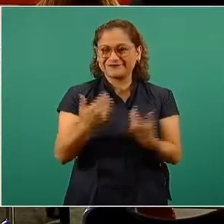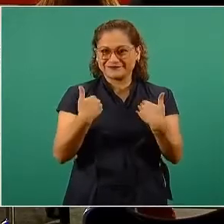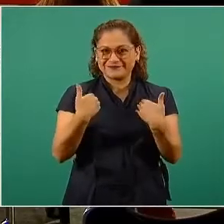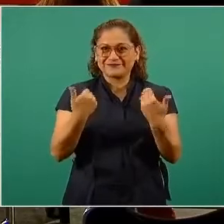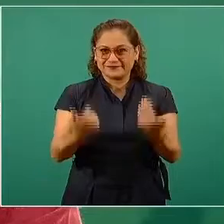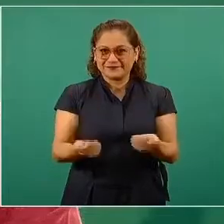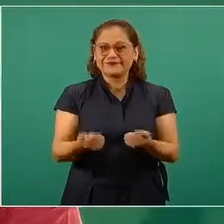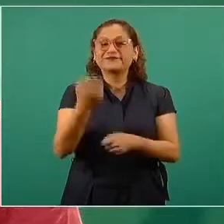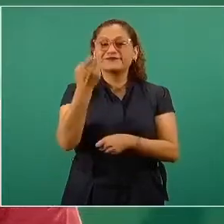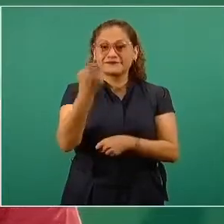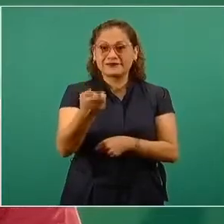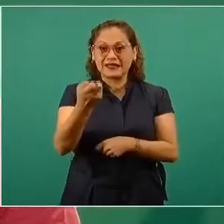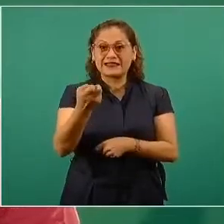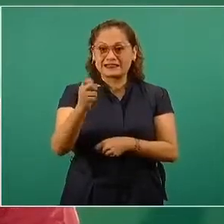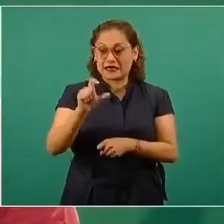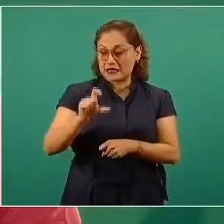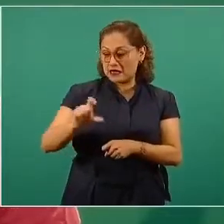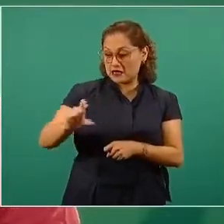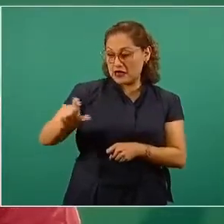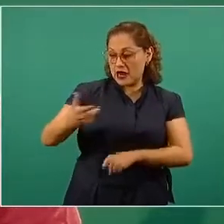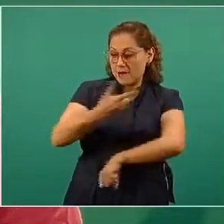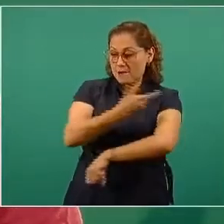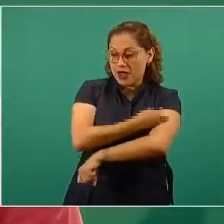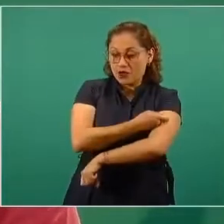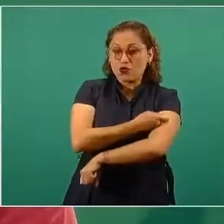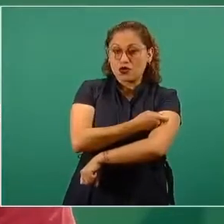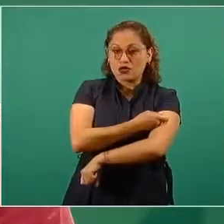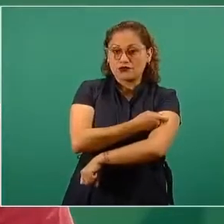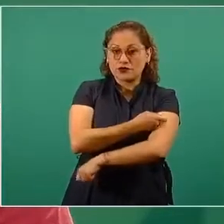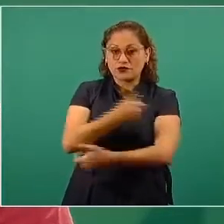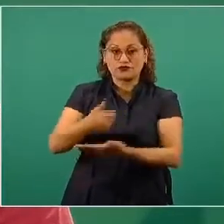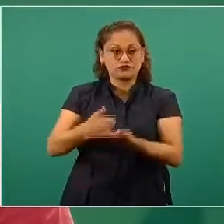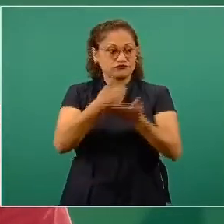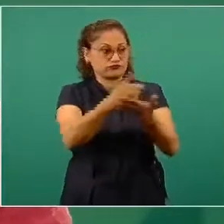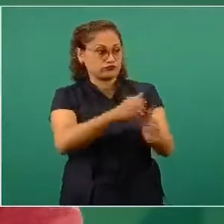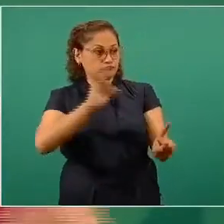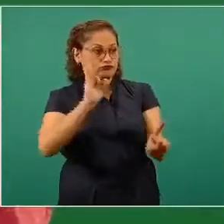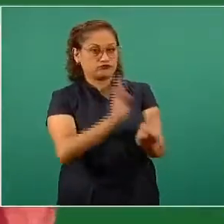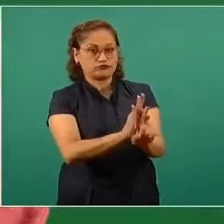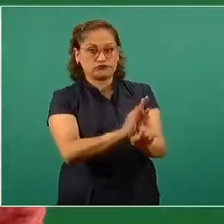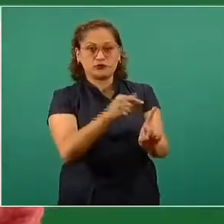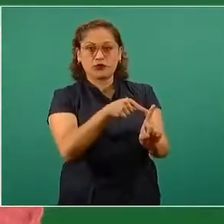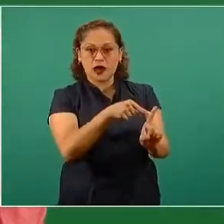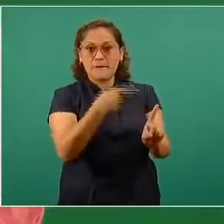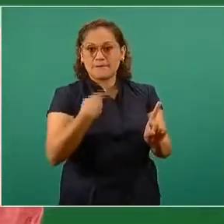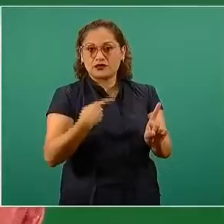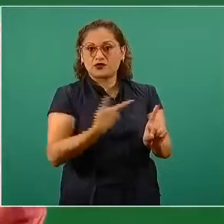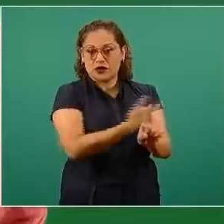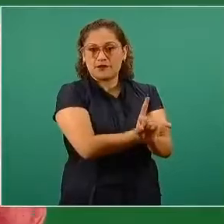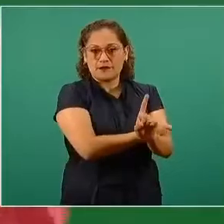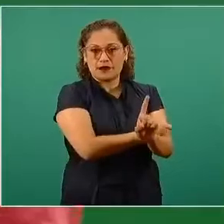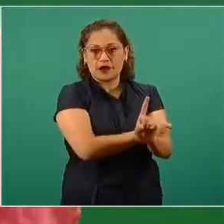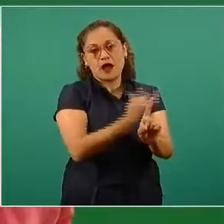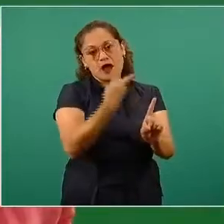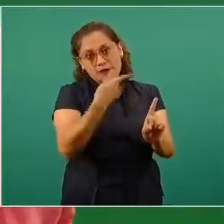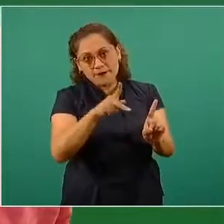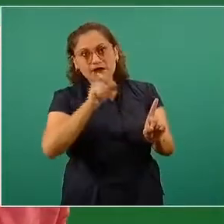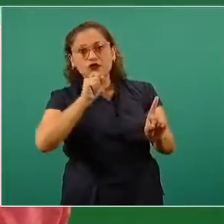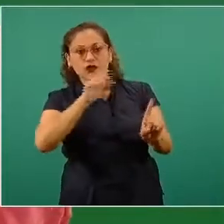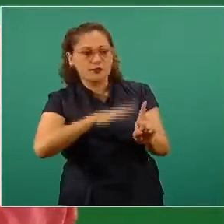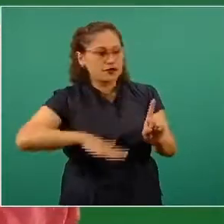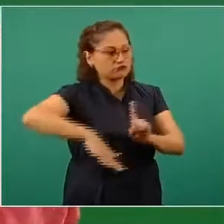de la vacunación que van dirigidas a la protección de la persona que es vacunada y, un poco de manera indirecta, a los que le